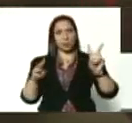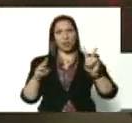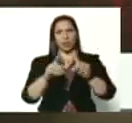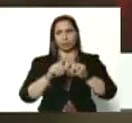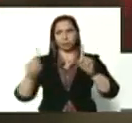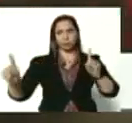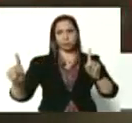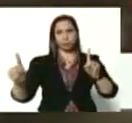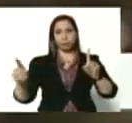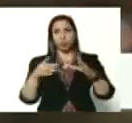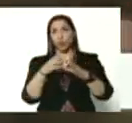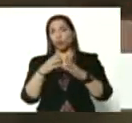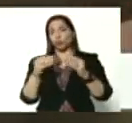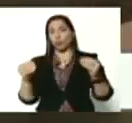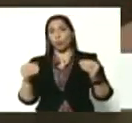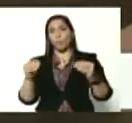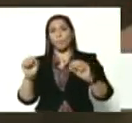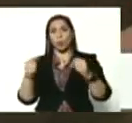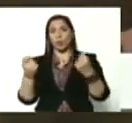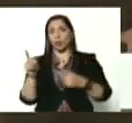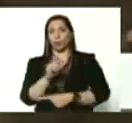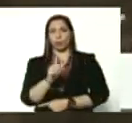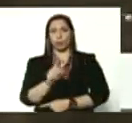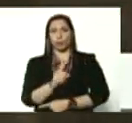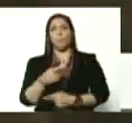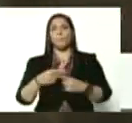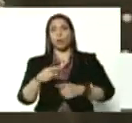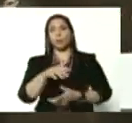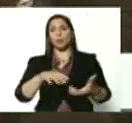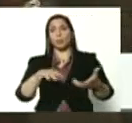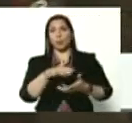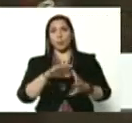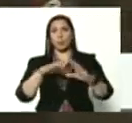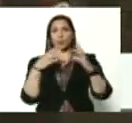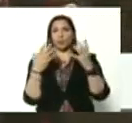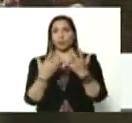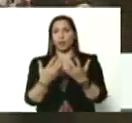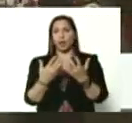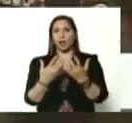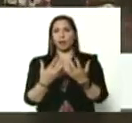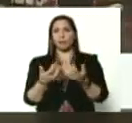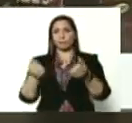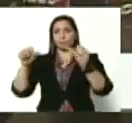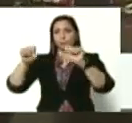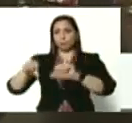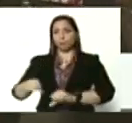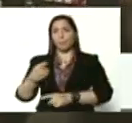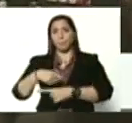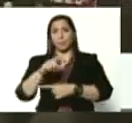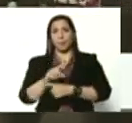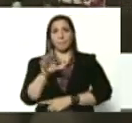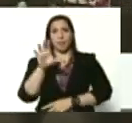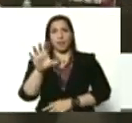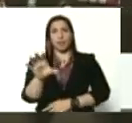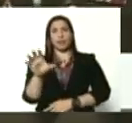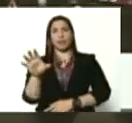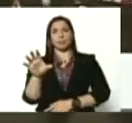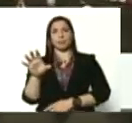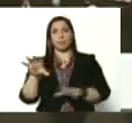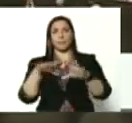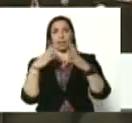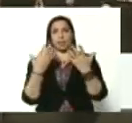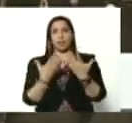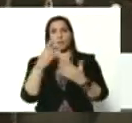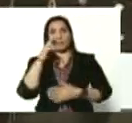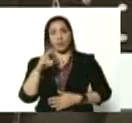pero la crisis es mundial y de gran envergadura con la decadencia de la primera potencia del planeta como lo vimos en los últimos días